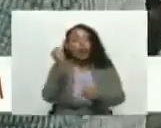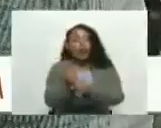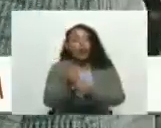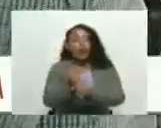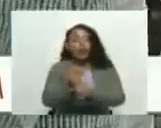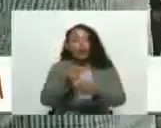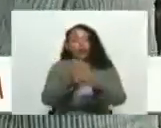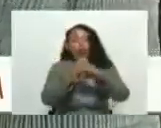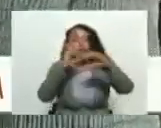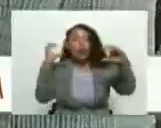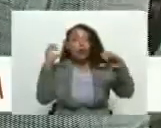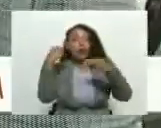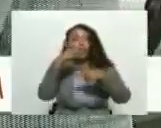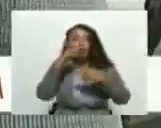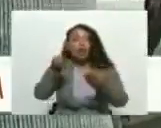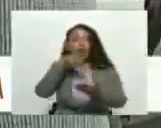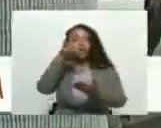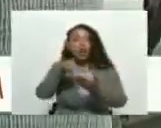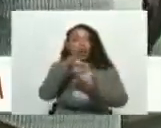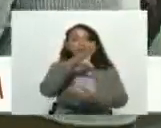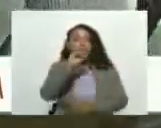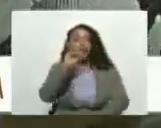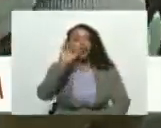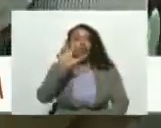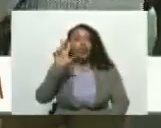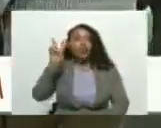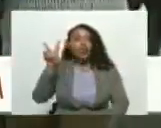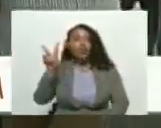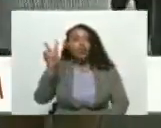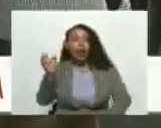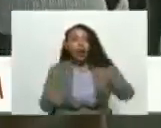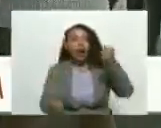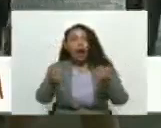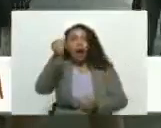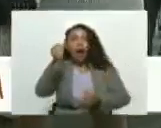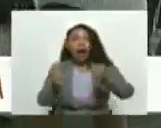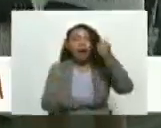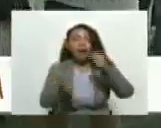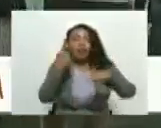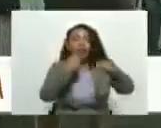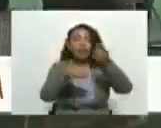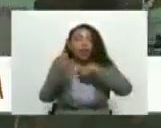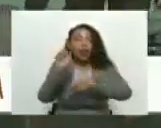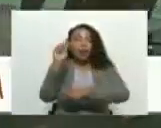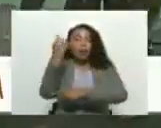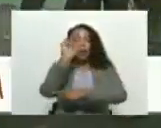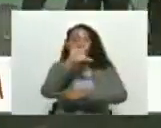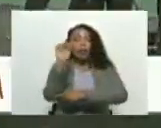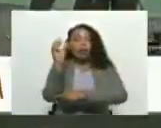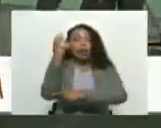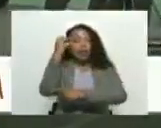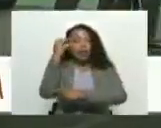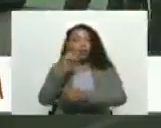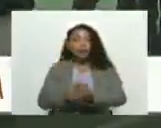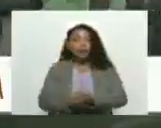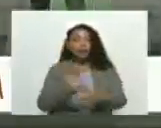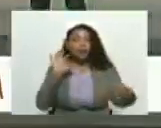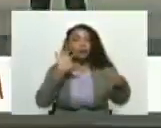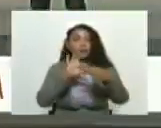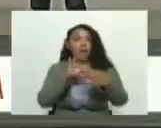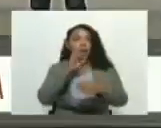a nivel nacional, 532 vehículos iraníes vendidos en los primeros 30 días, bueno, en señor, alianza con la